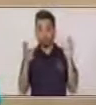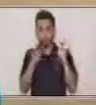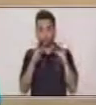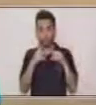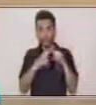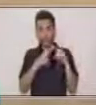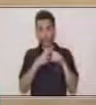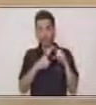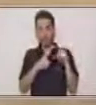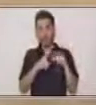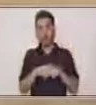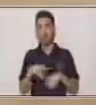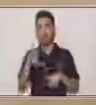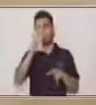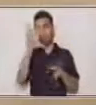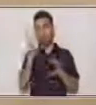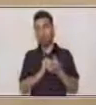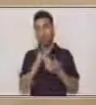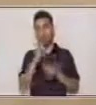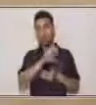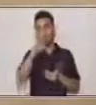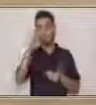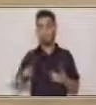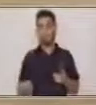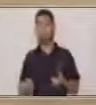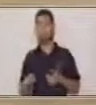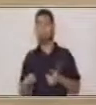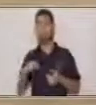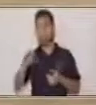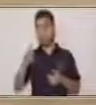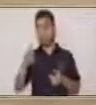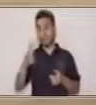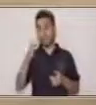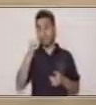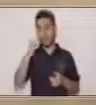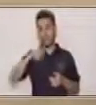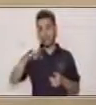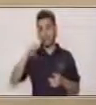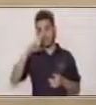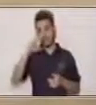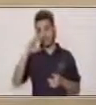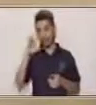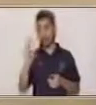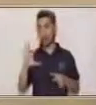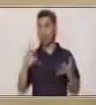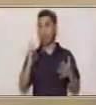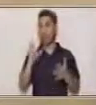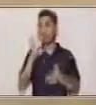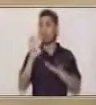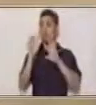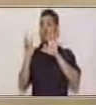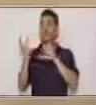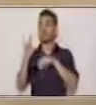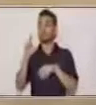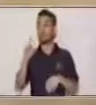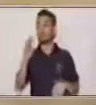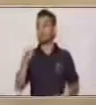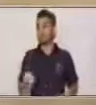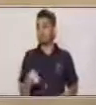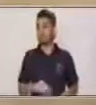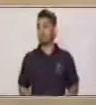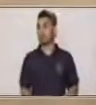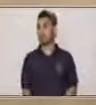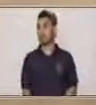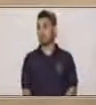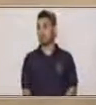Son 58 centímetros. Exactamente. Creo